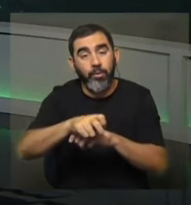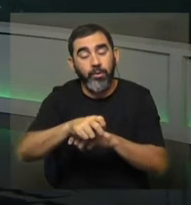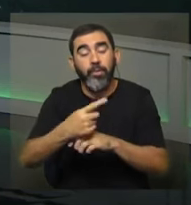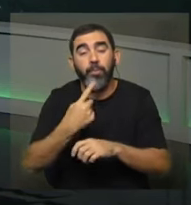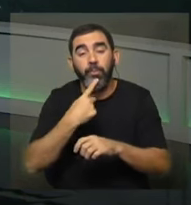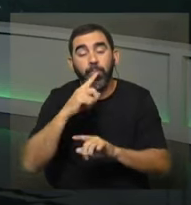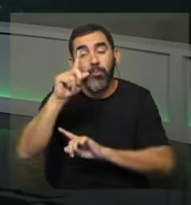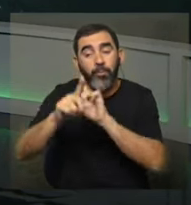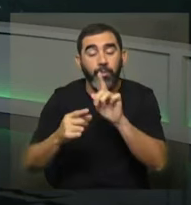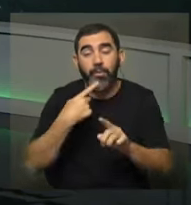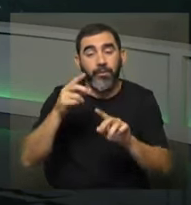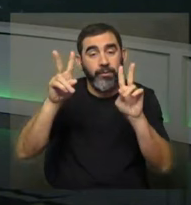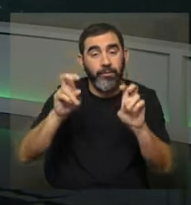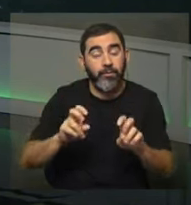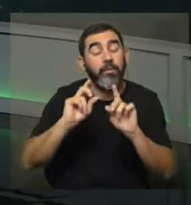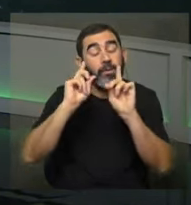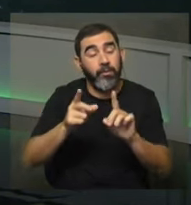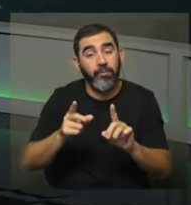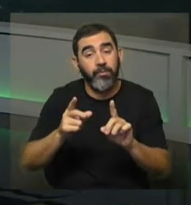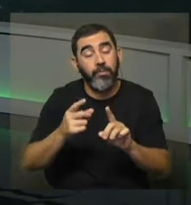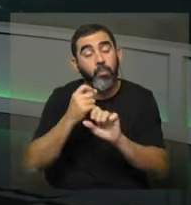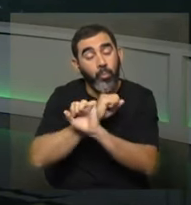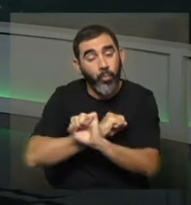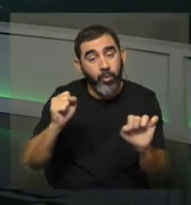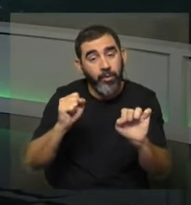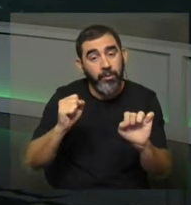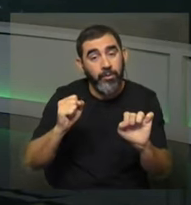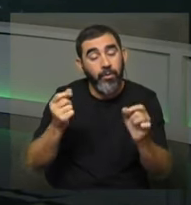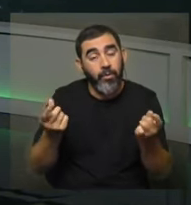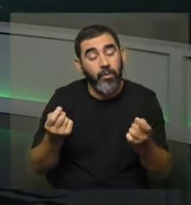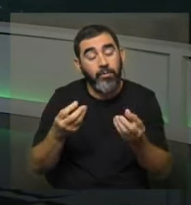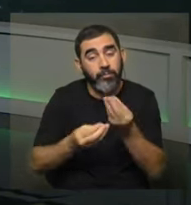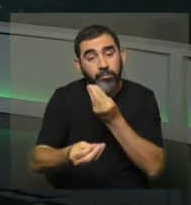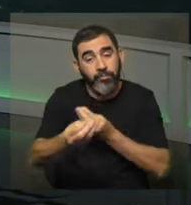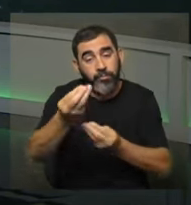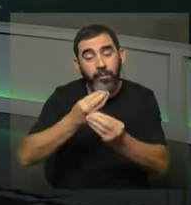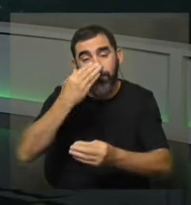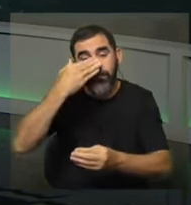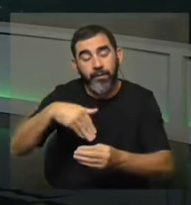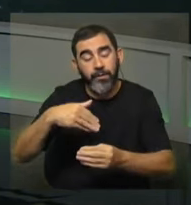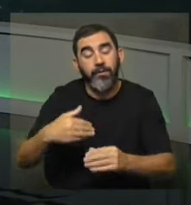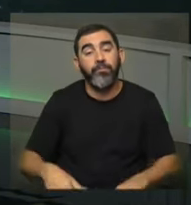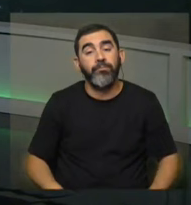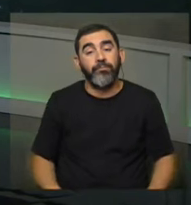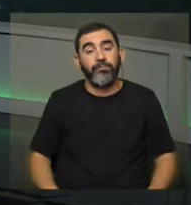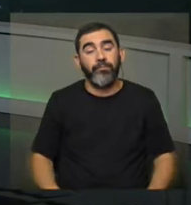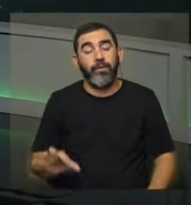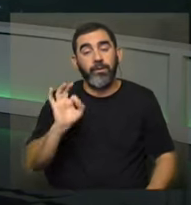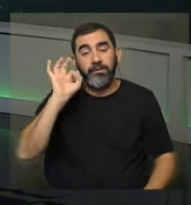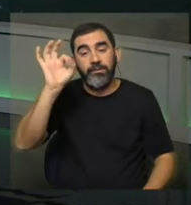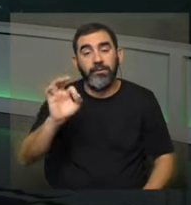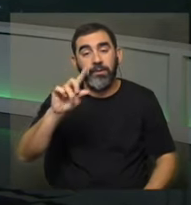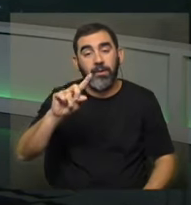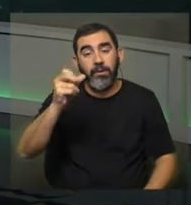políticos se han manifestado sobre este tema incluso ensayando la idea de un posible relevo definitivo allí en el Ministerio Público el senador Jorge